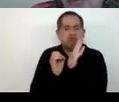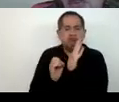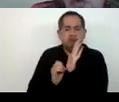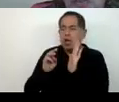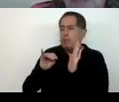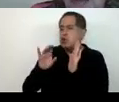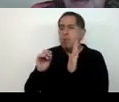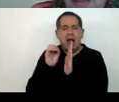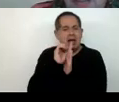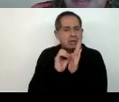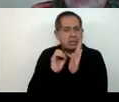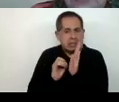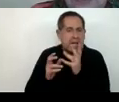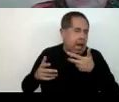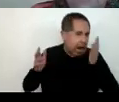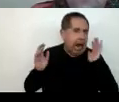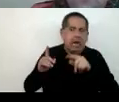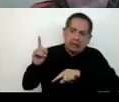ejemplo, o que tenga